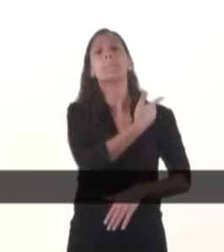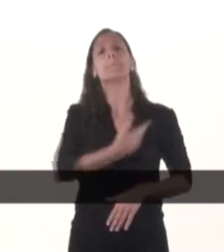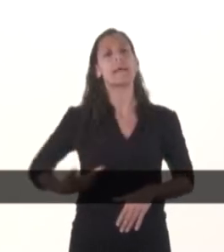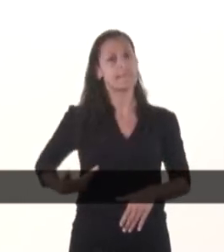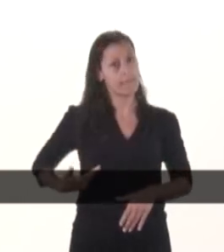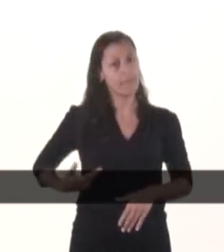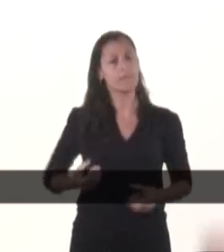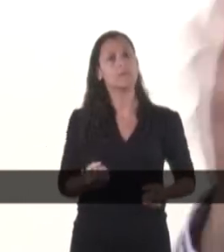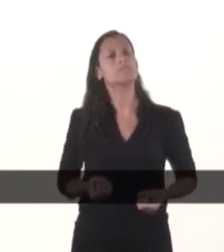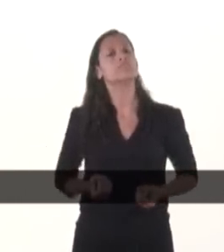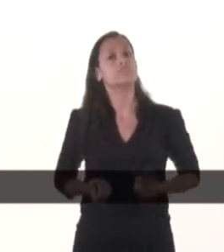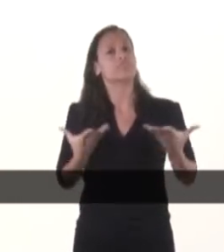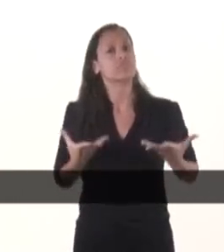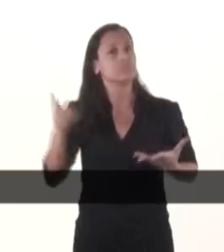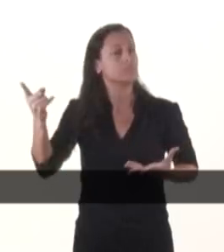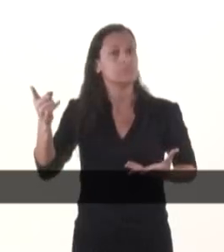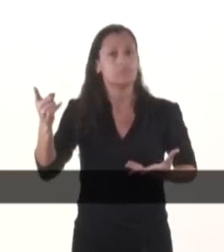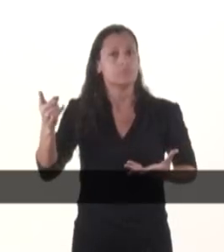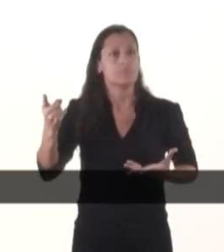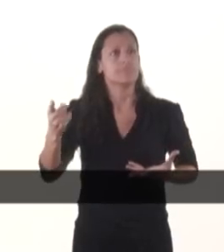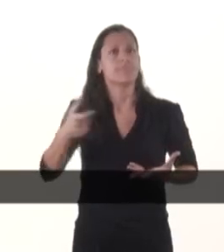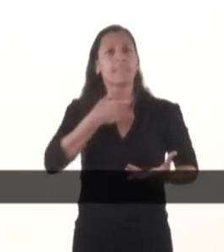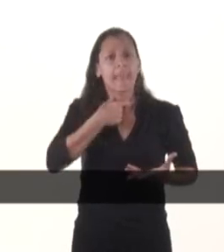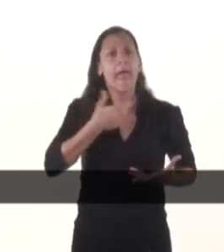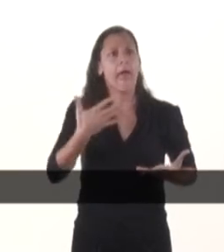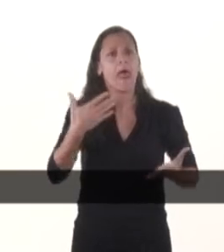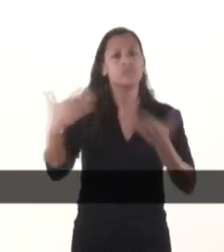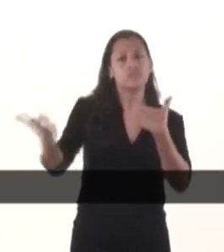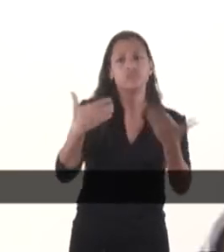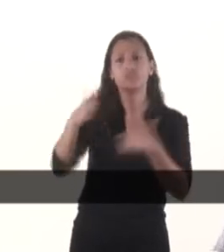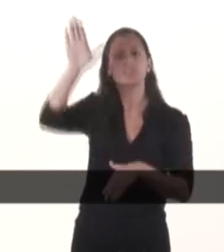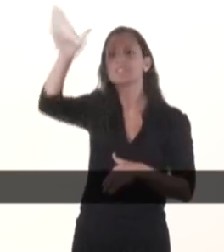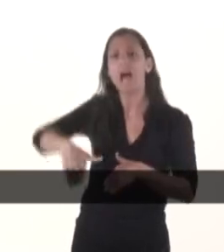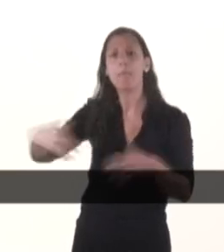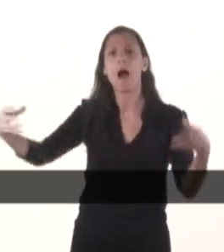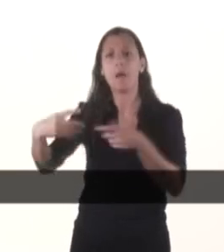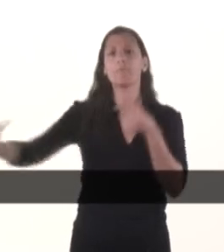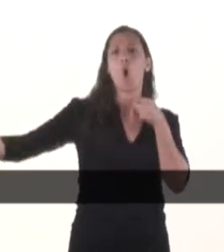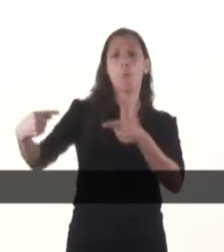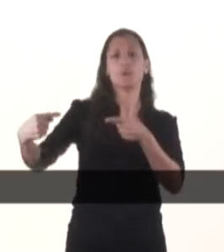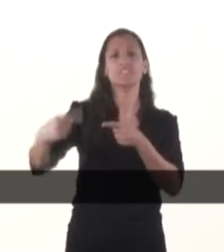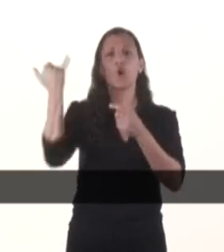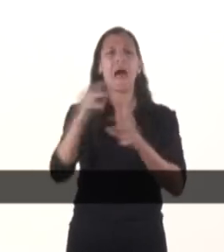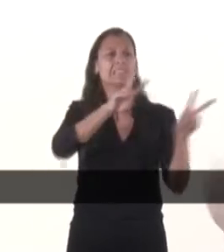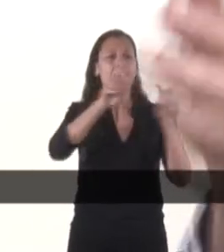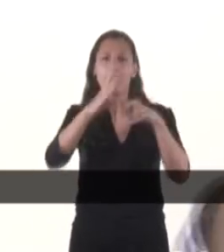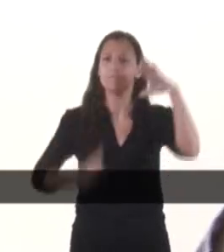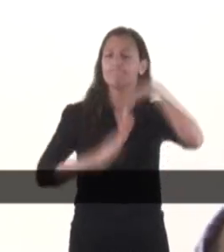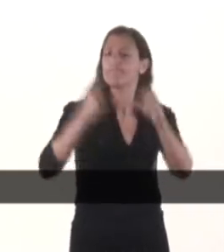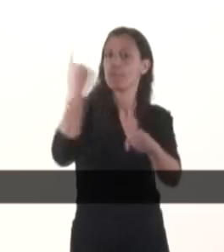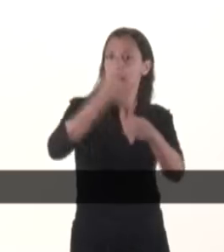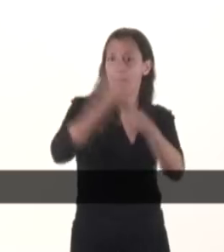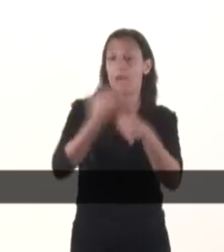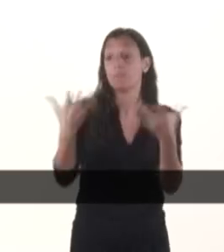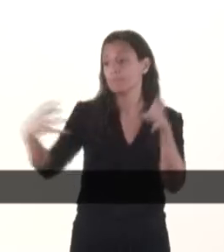expresó su deseo de poder hablar con la oposición sobre temas centrales que hacen en la Argentina si